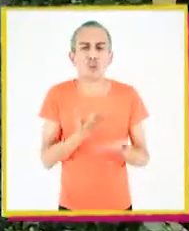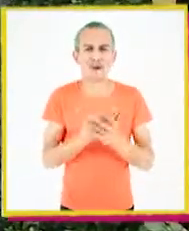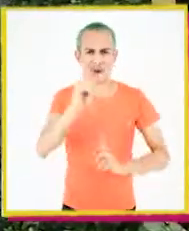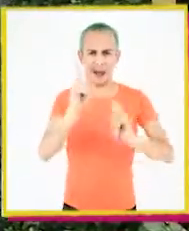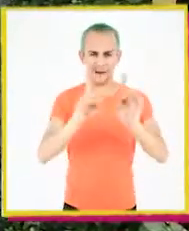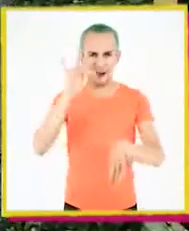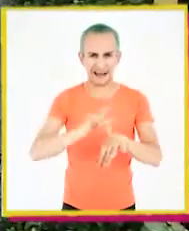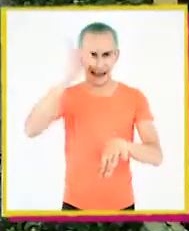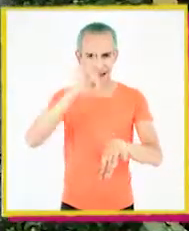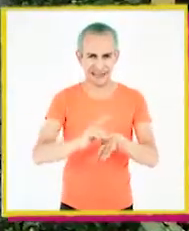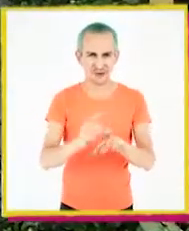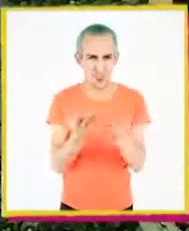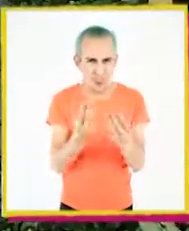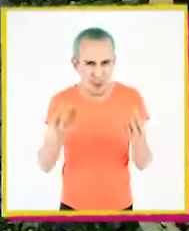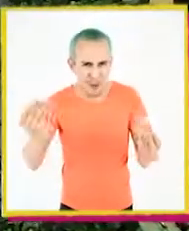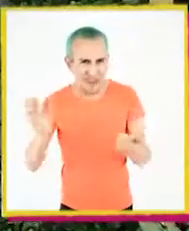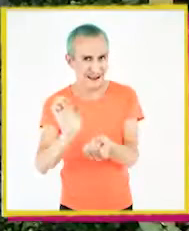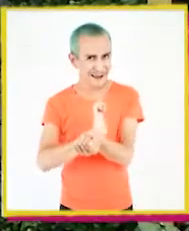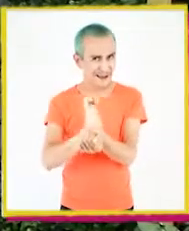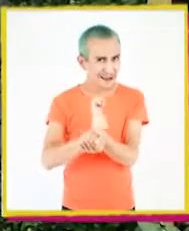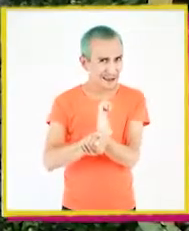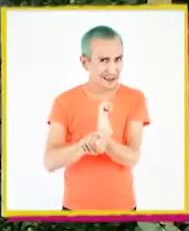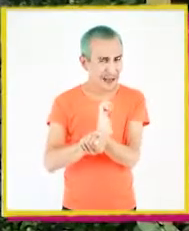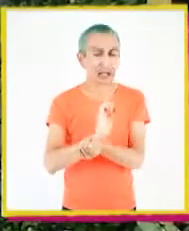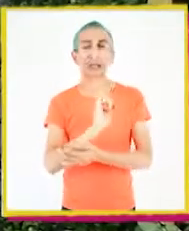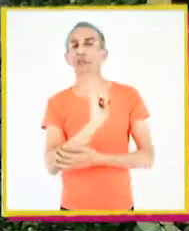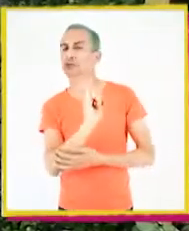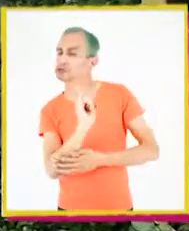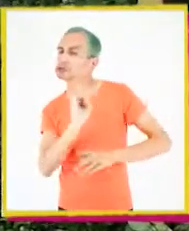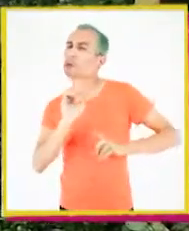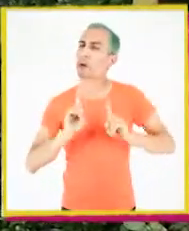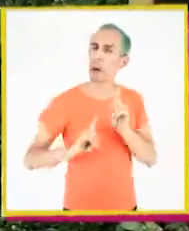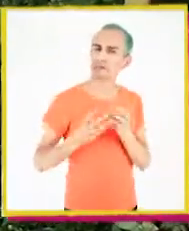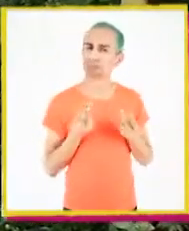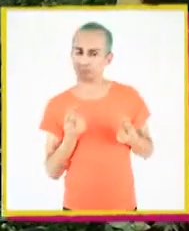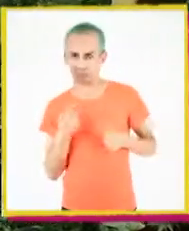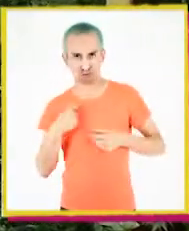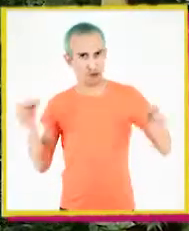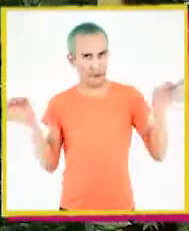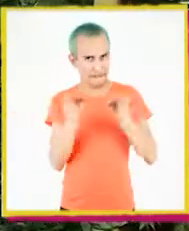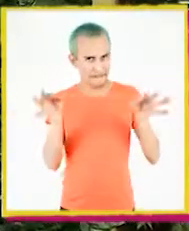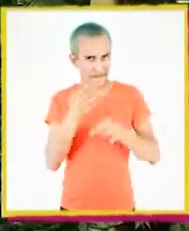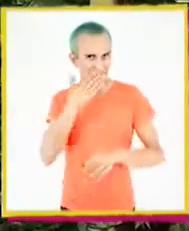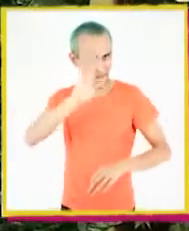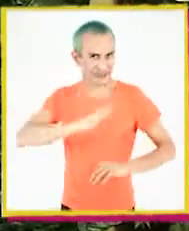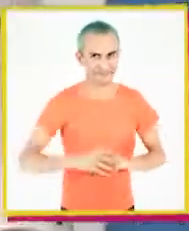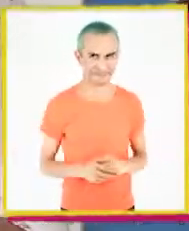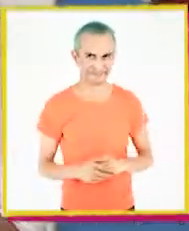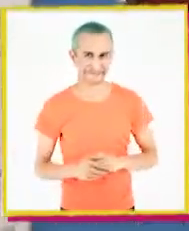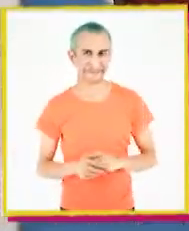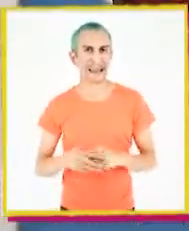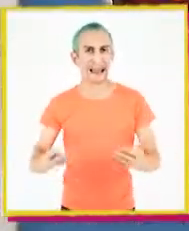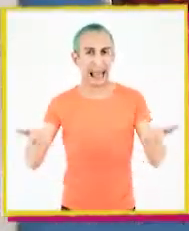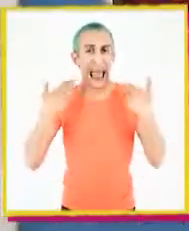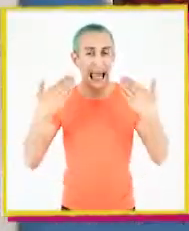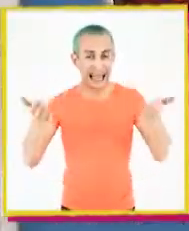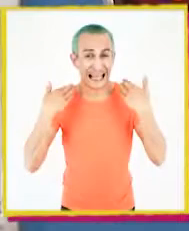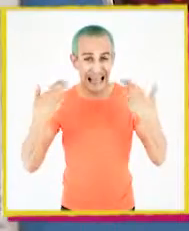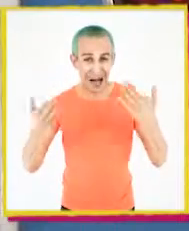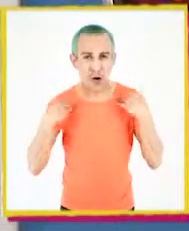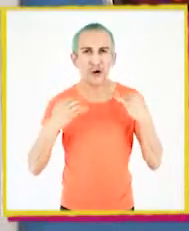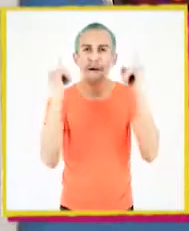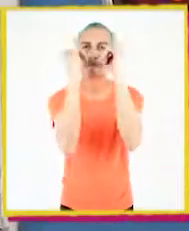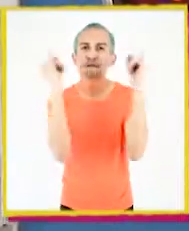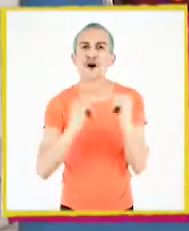¿Que cuando algo está caliente tiene mucha energía? Sí, algo así. Yo se lo explicaré mejor. El calor es